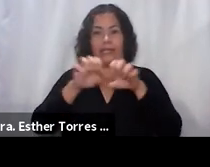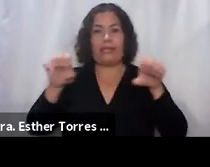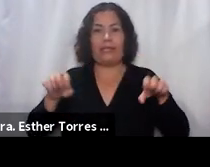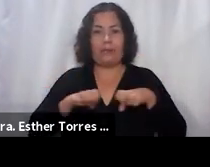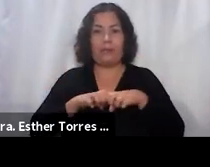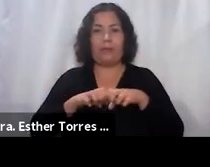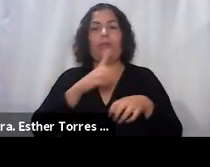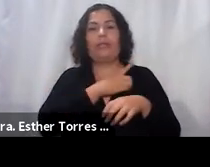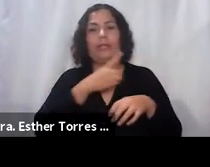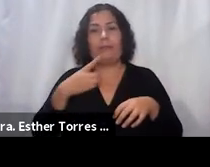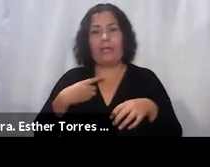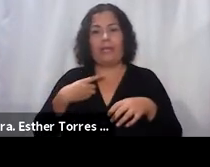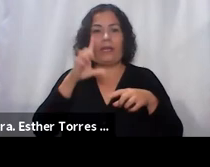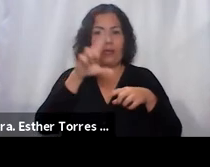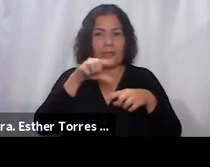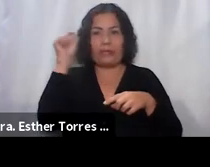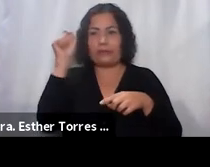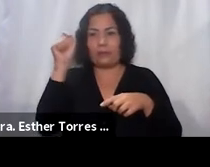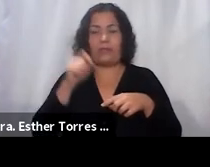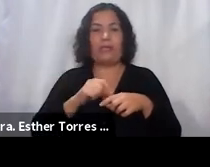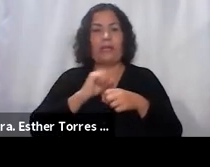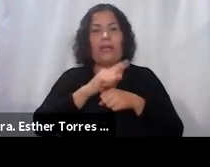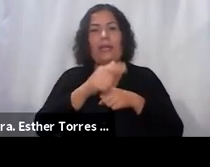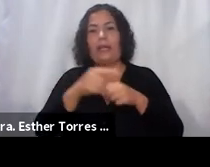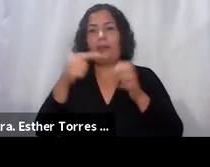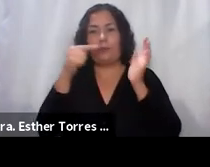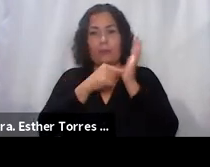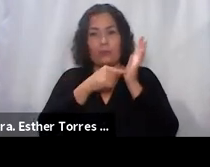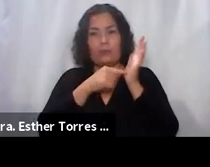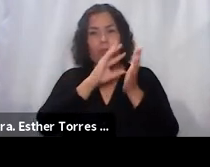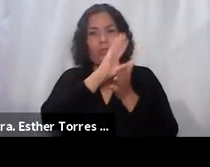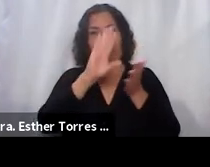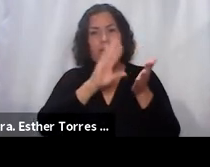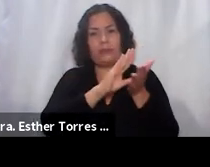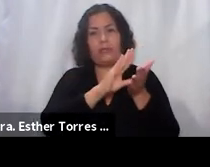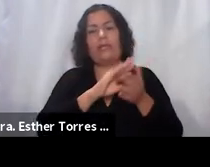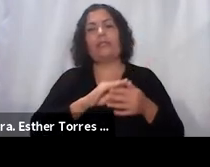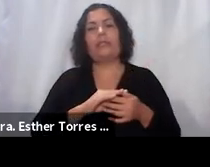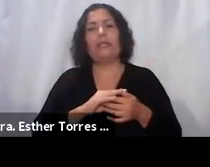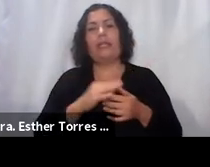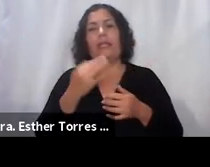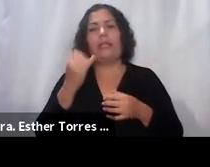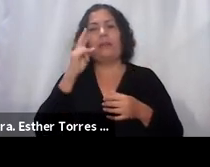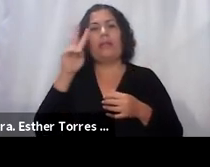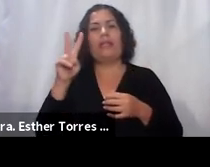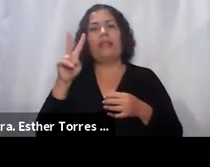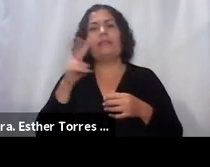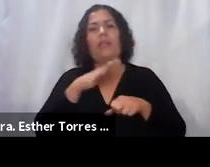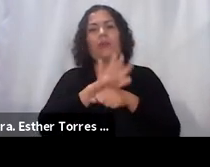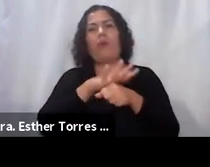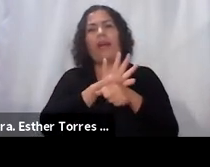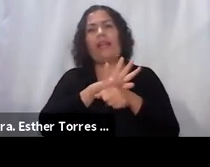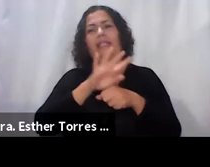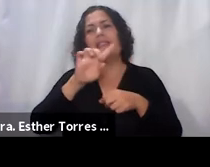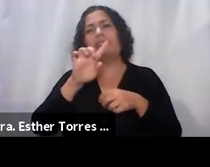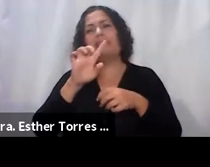escoger algún punto, ¿no? De su ciudad y ver cuáles eran los